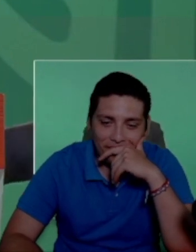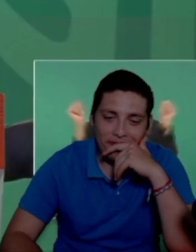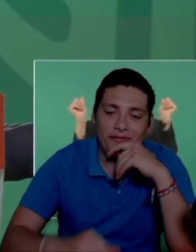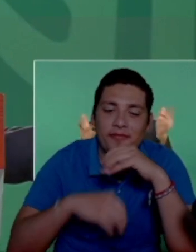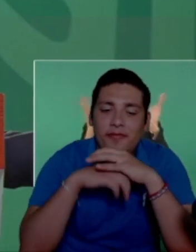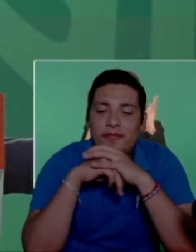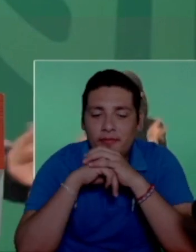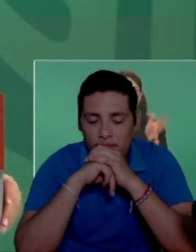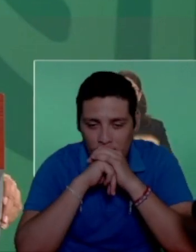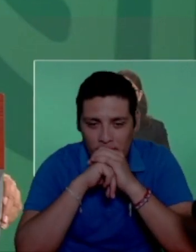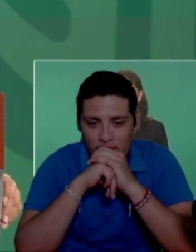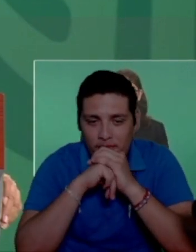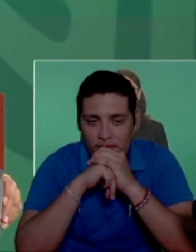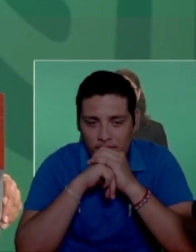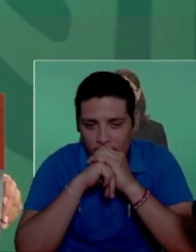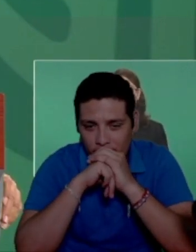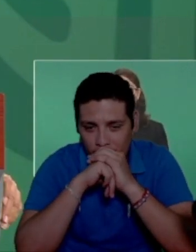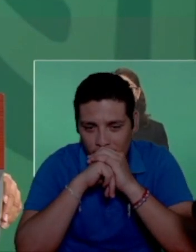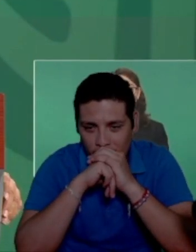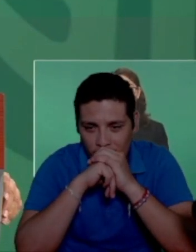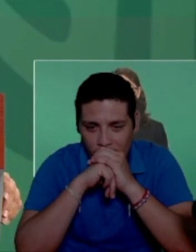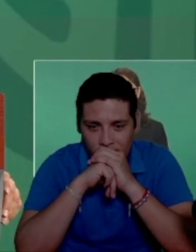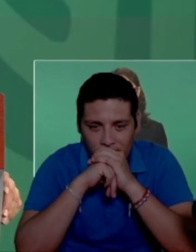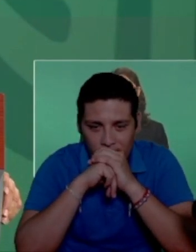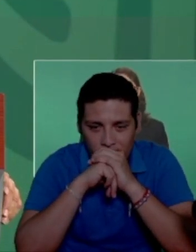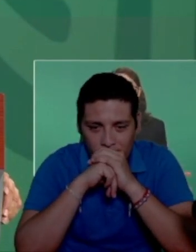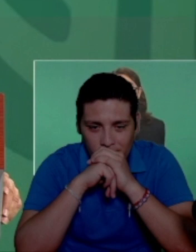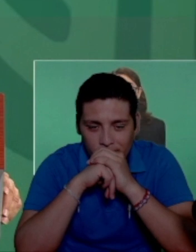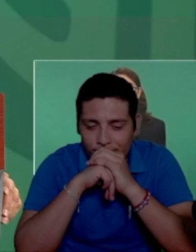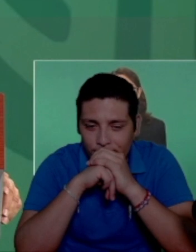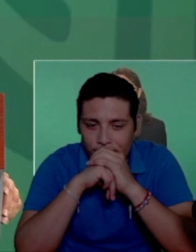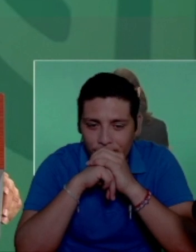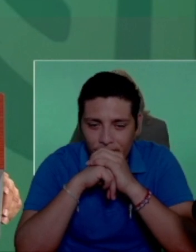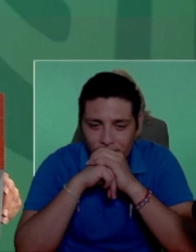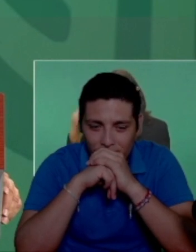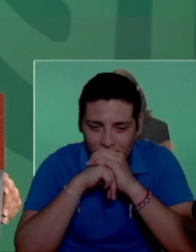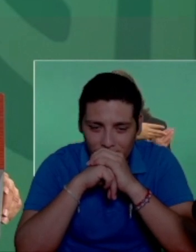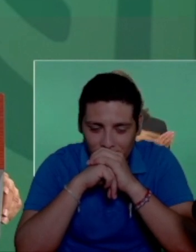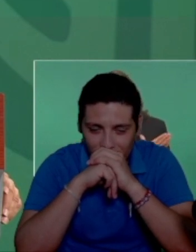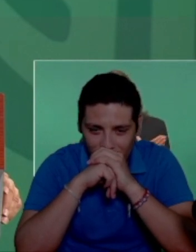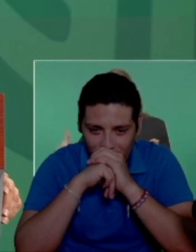Porque no se puede. Ya uno tiene su tiempo,